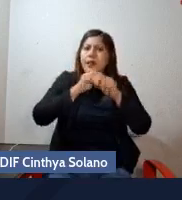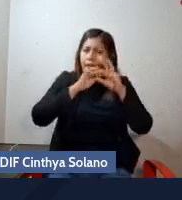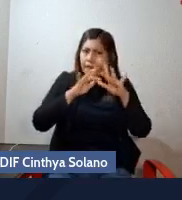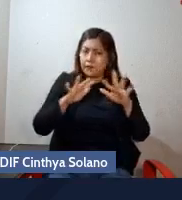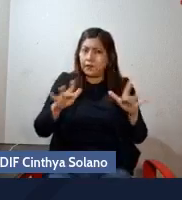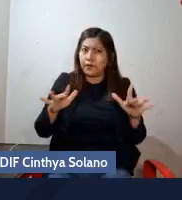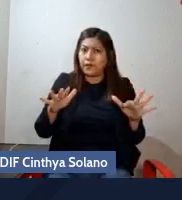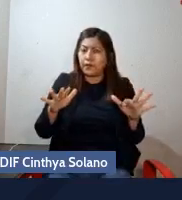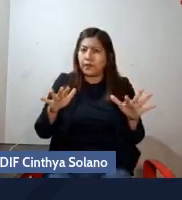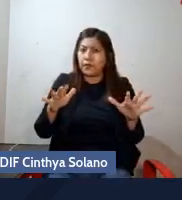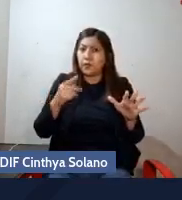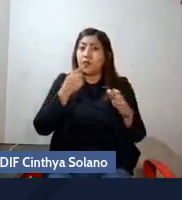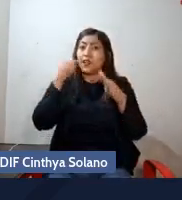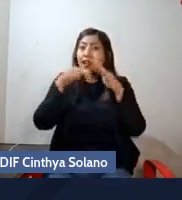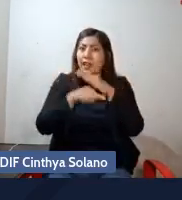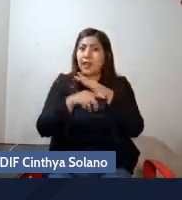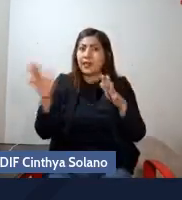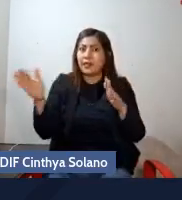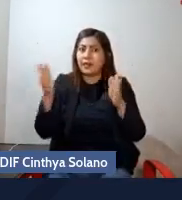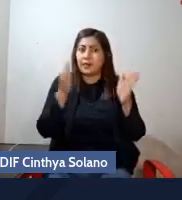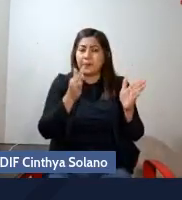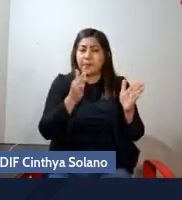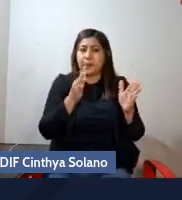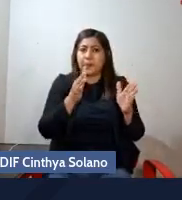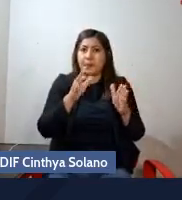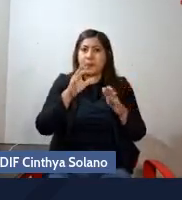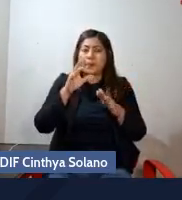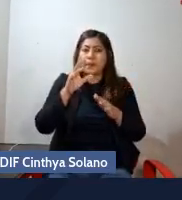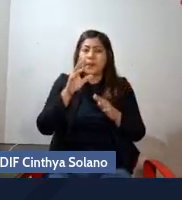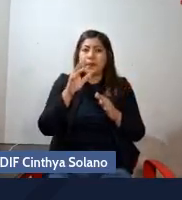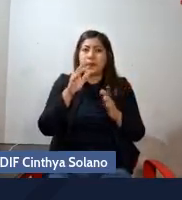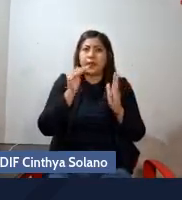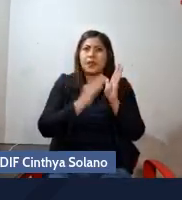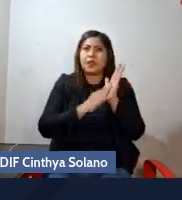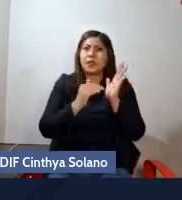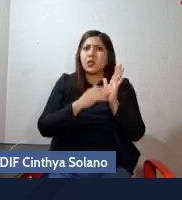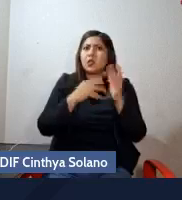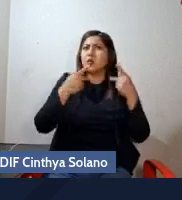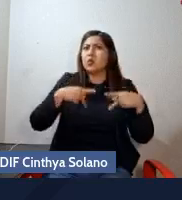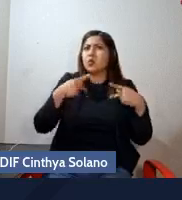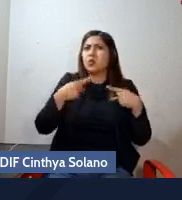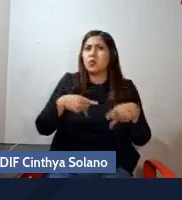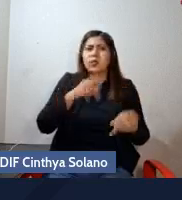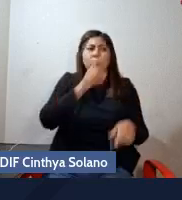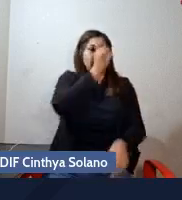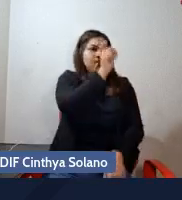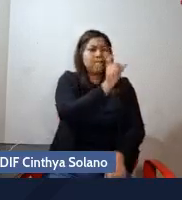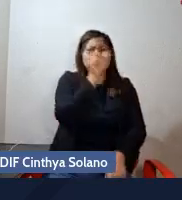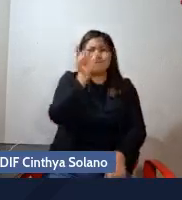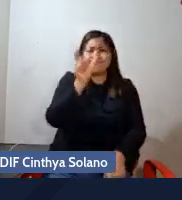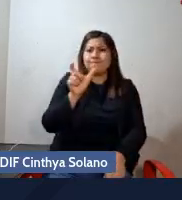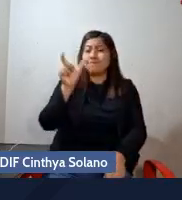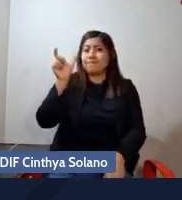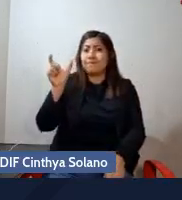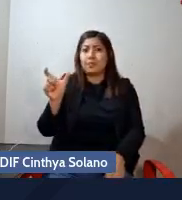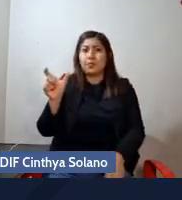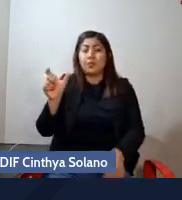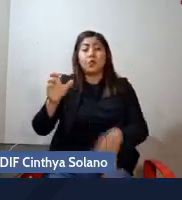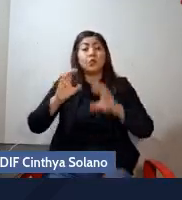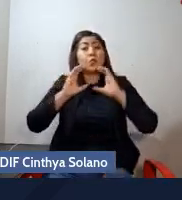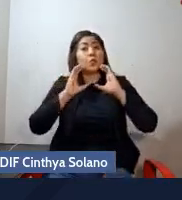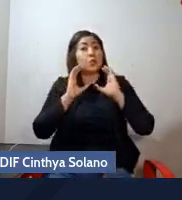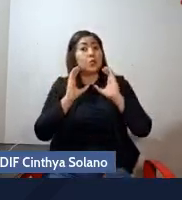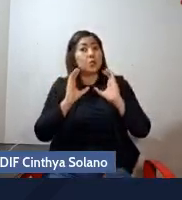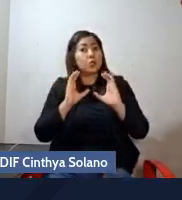presentó. Y los datos personales, así como cuidamos nuestras carpetas, así como cuidamos a nuestra ciudadanía, así se